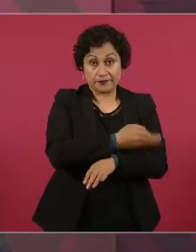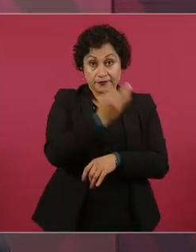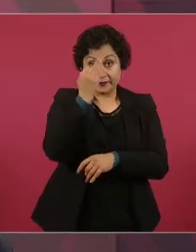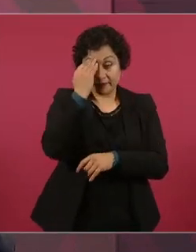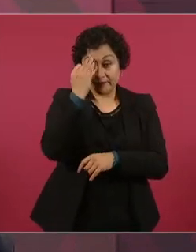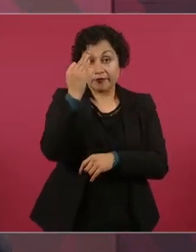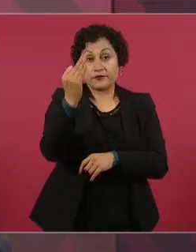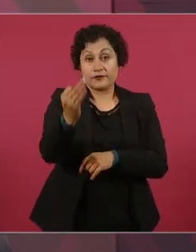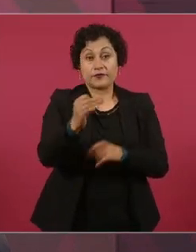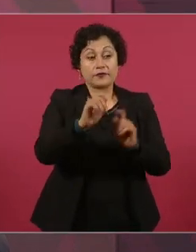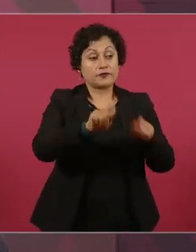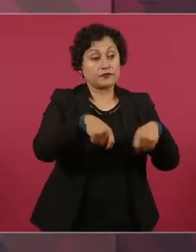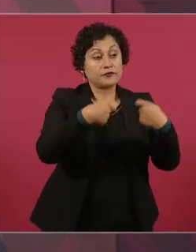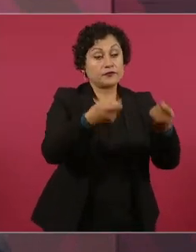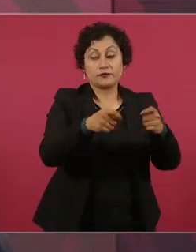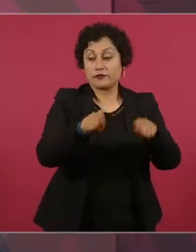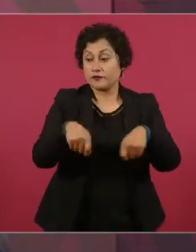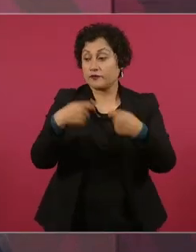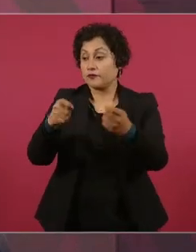nueve hospitales